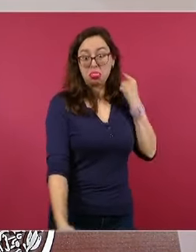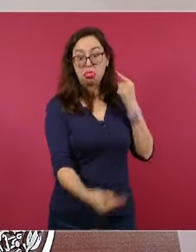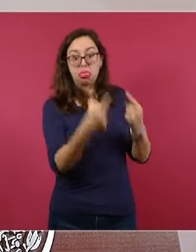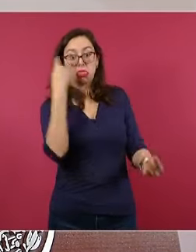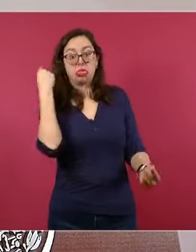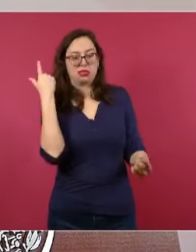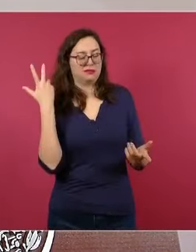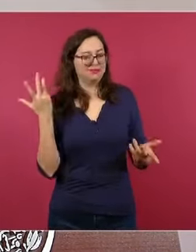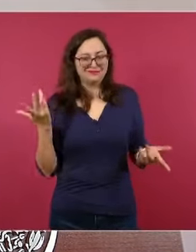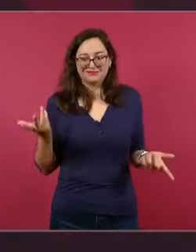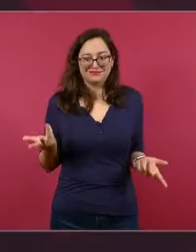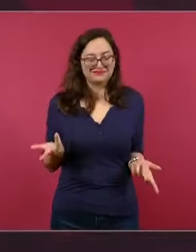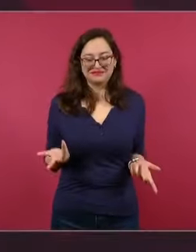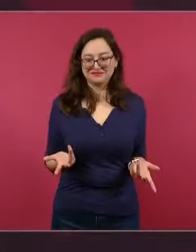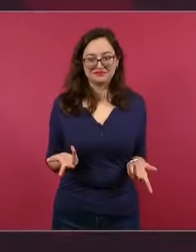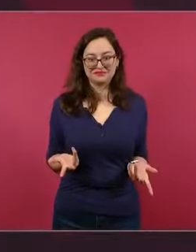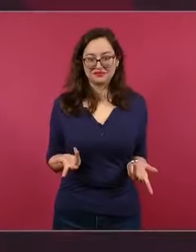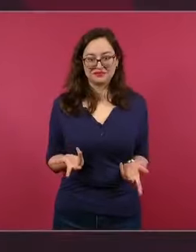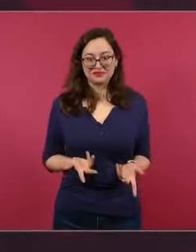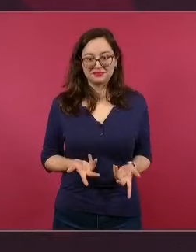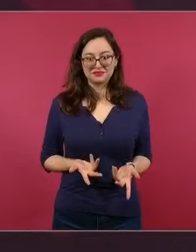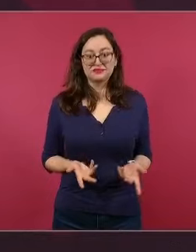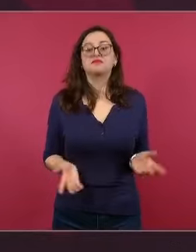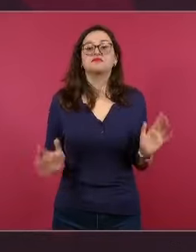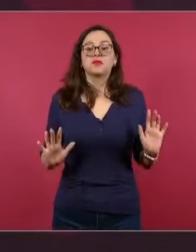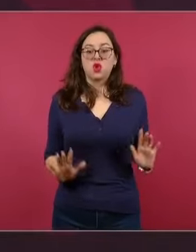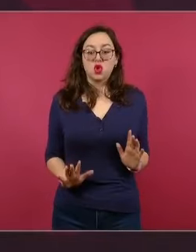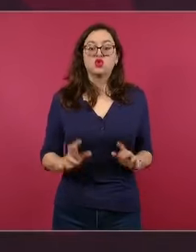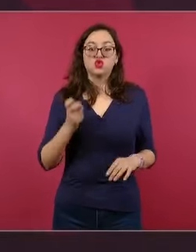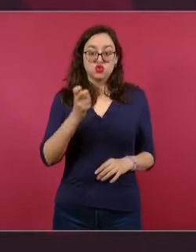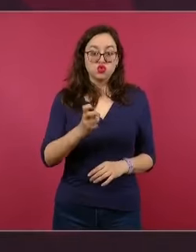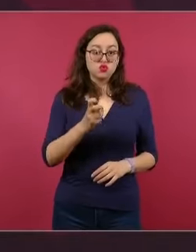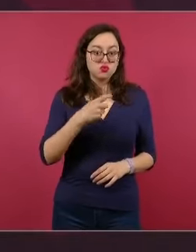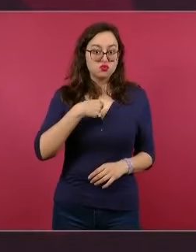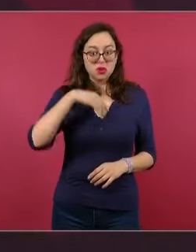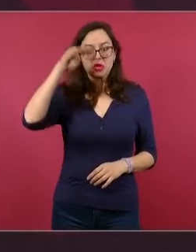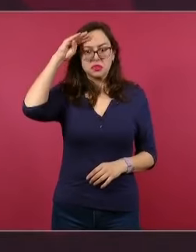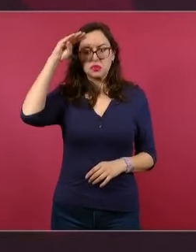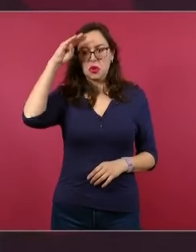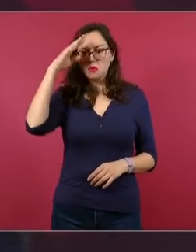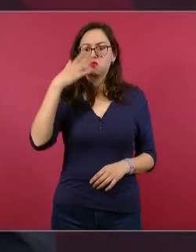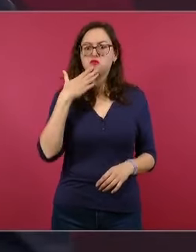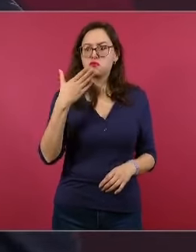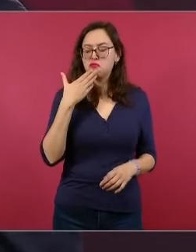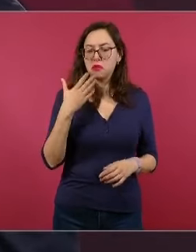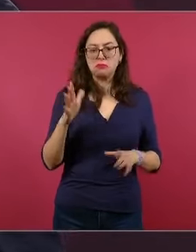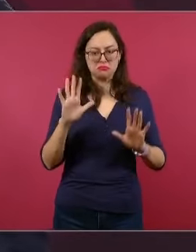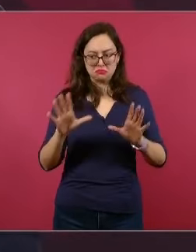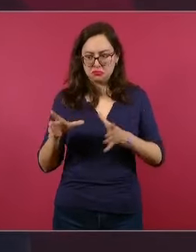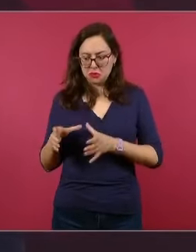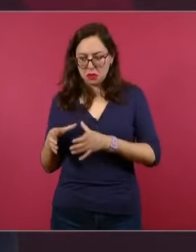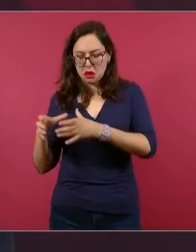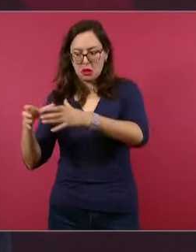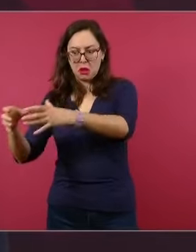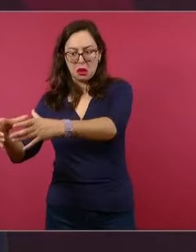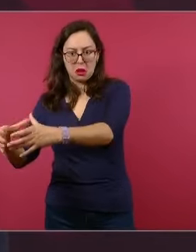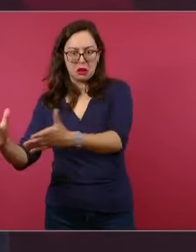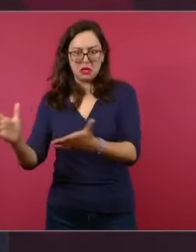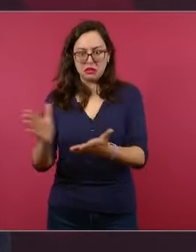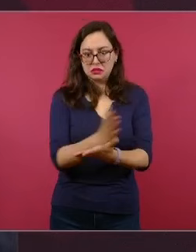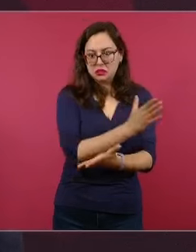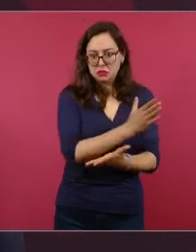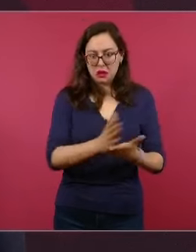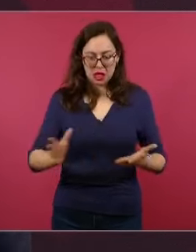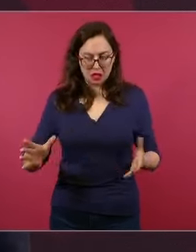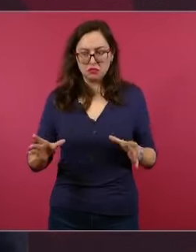este precisamente para evitar los roces pero no podemos forzar